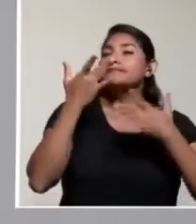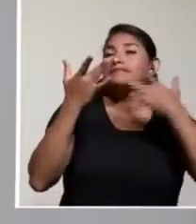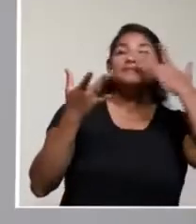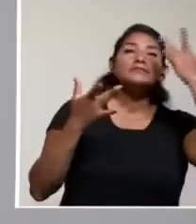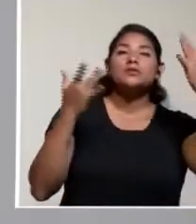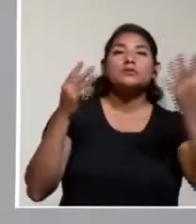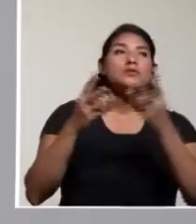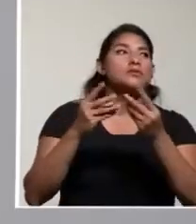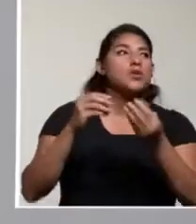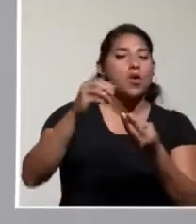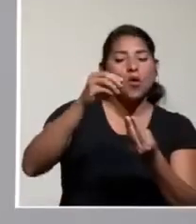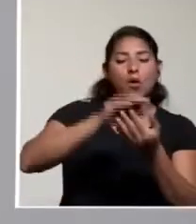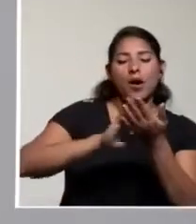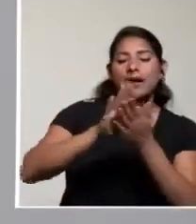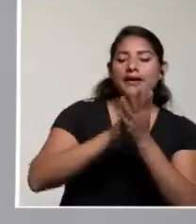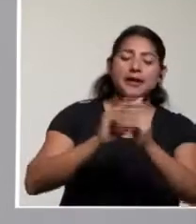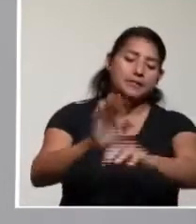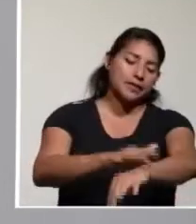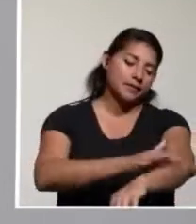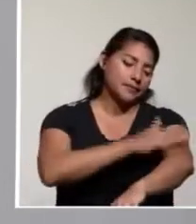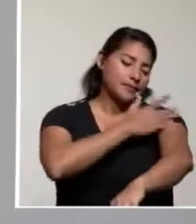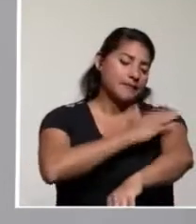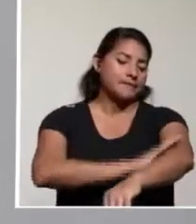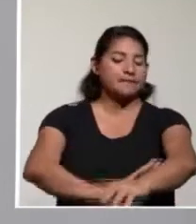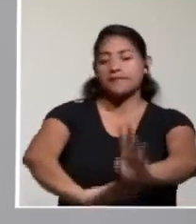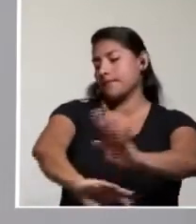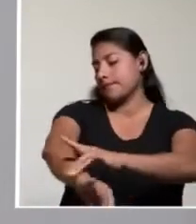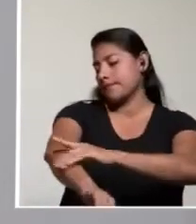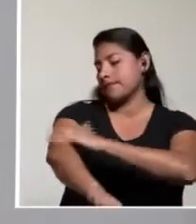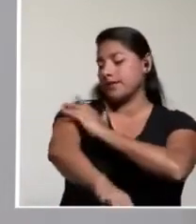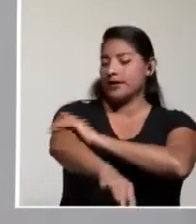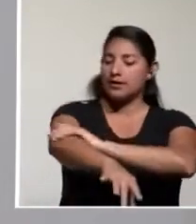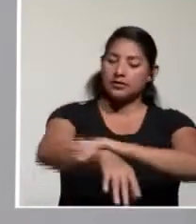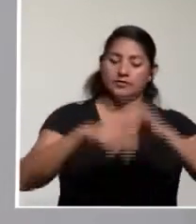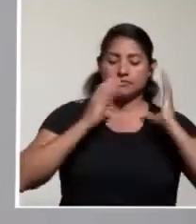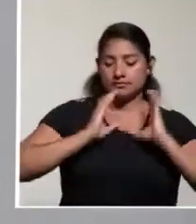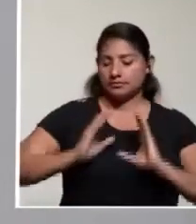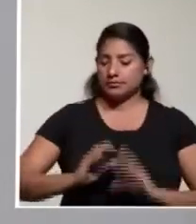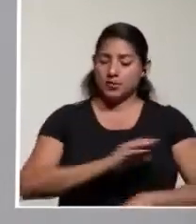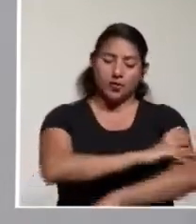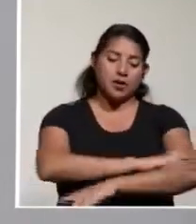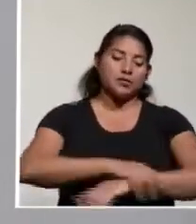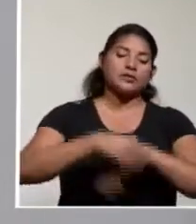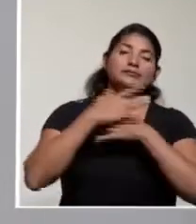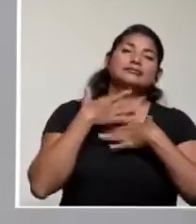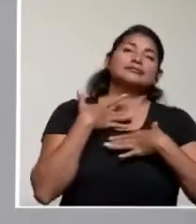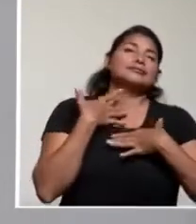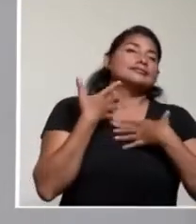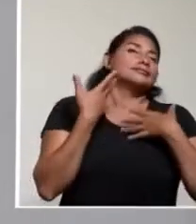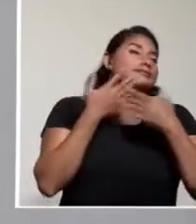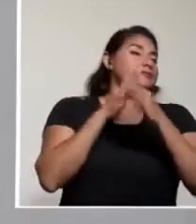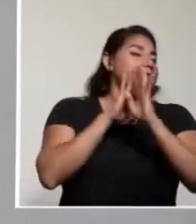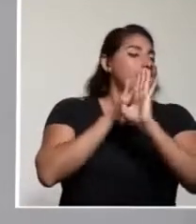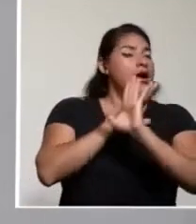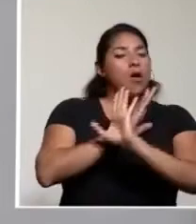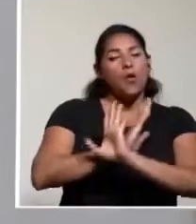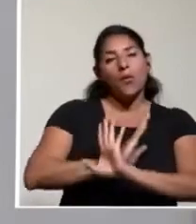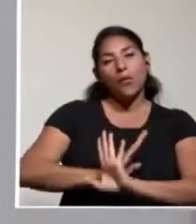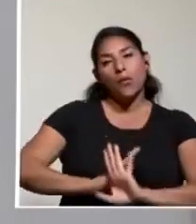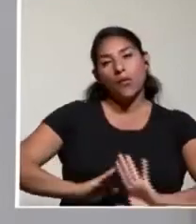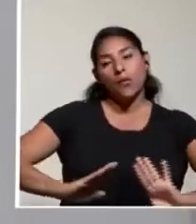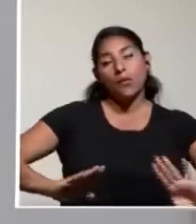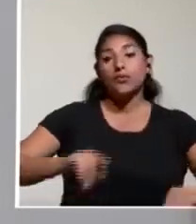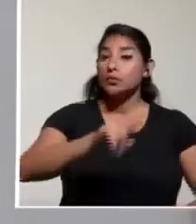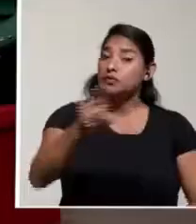me hago como una crema, entonces también cuando me paso mi crema siento mi cuerpo Entonces también eso me transmite paz. Ajá. Uh-huh. Y